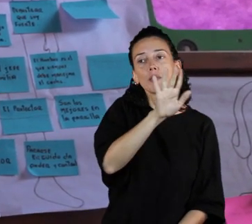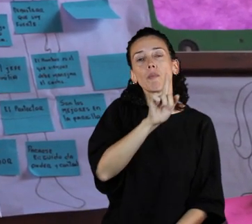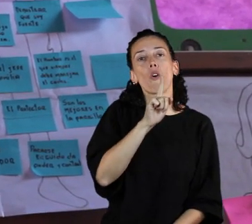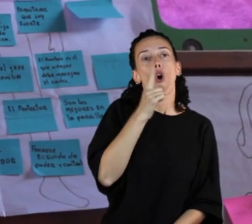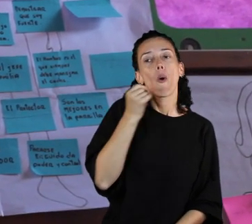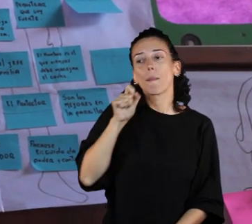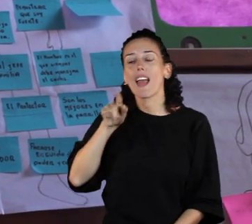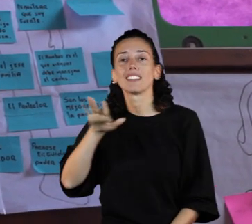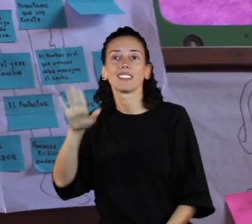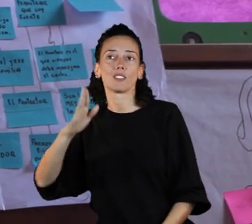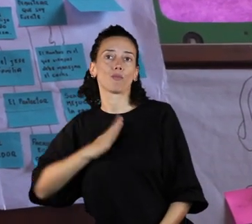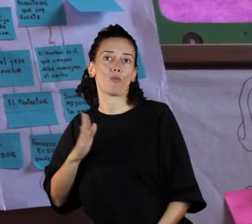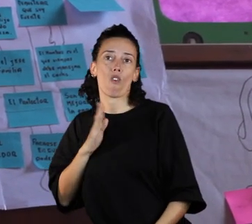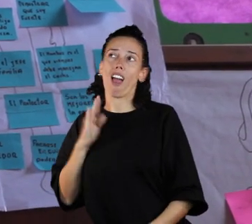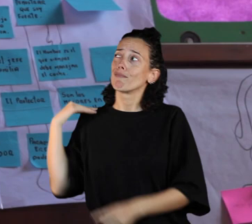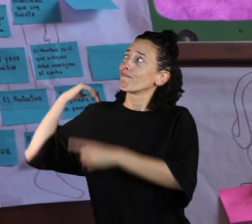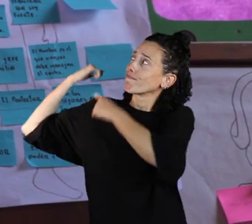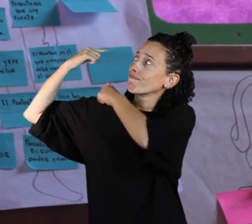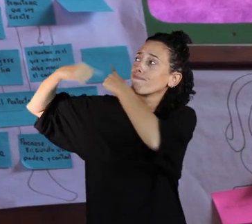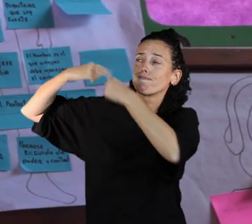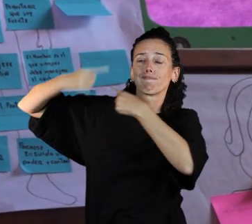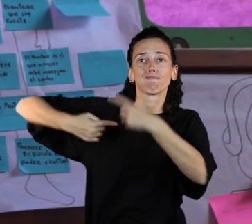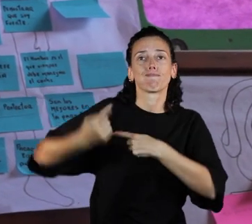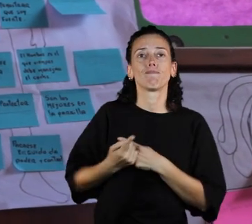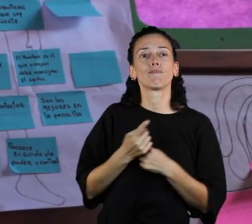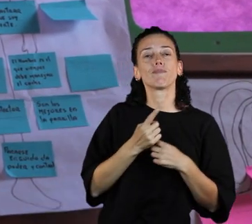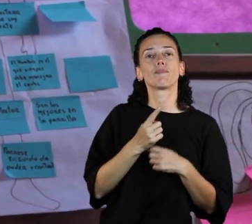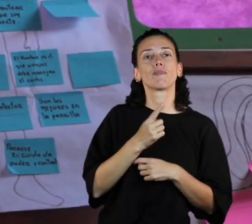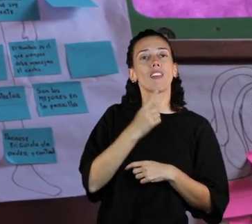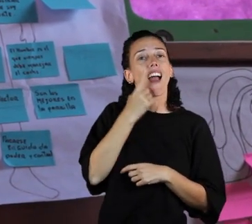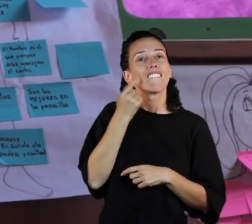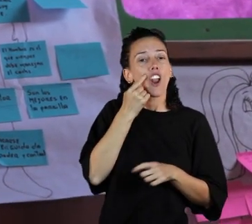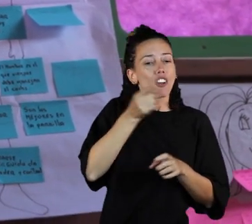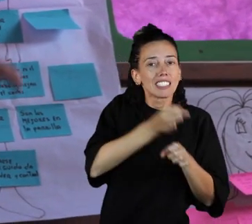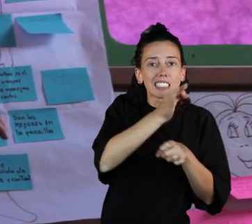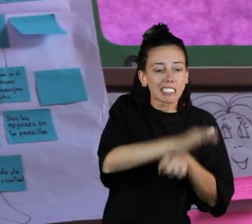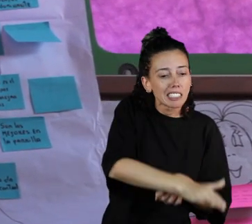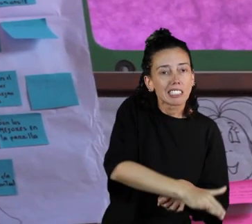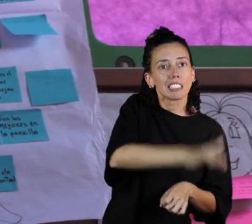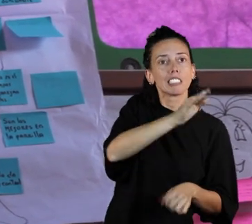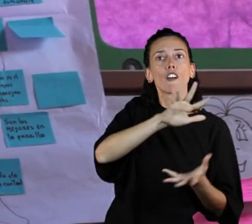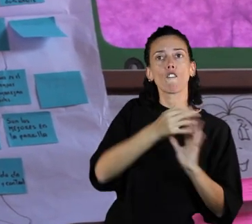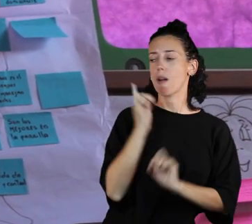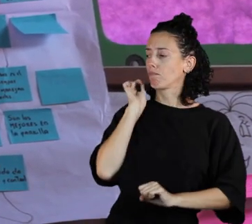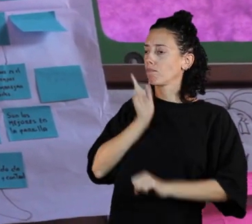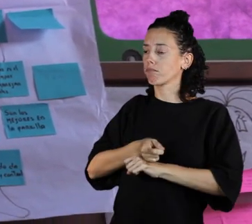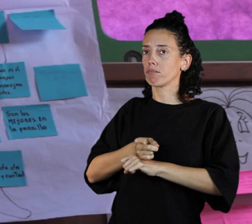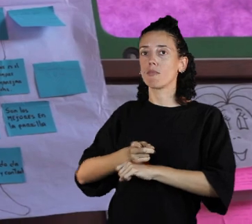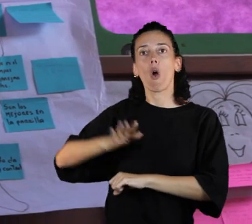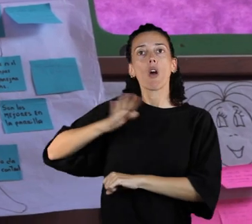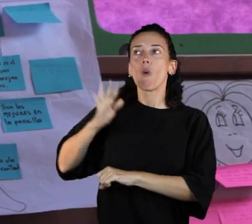de los estereotipos de género. Y el varón todo lo condiciona a tomar una postura de